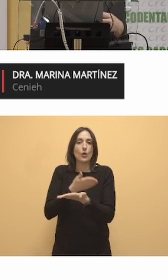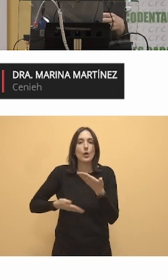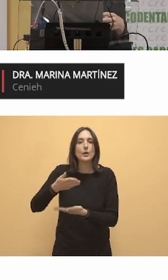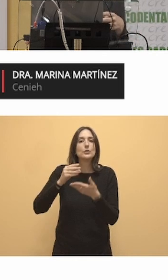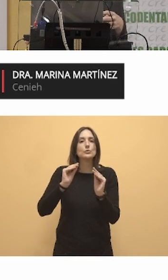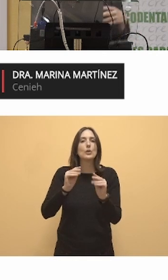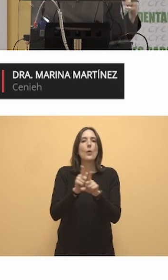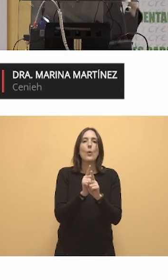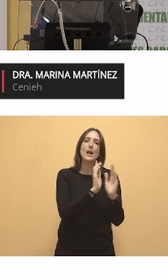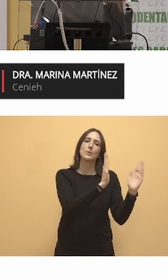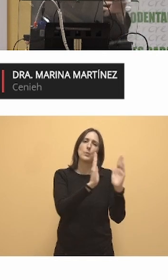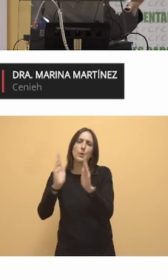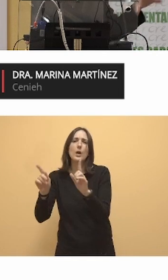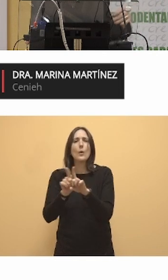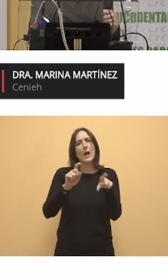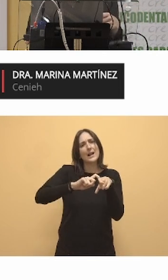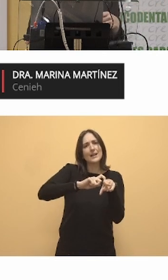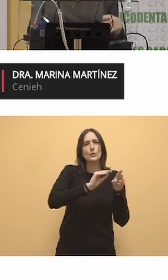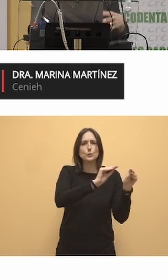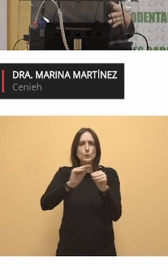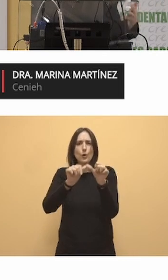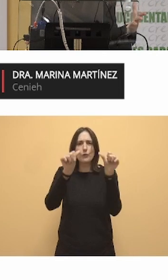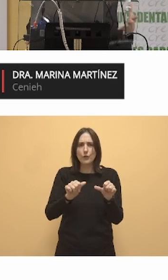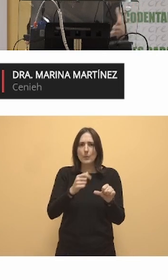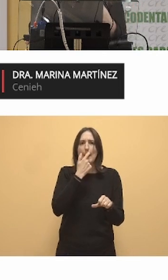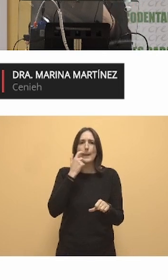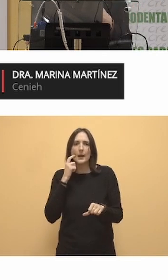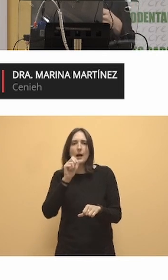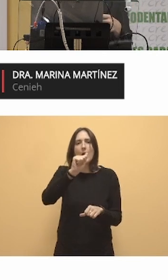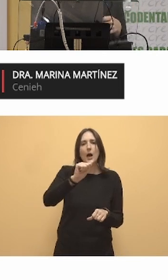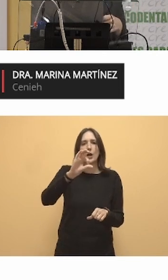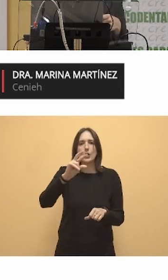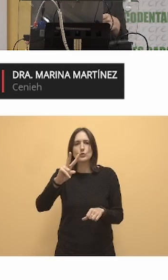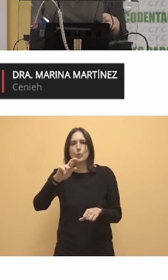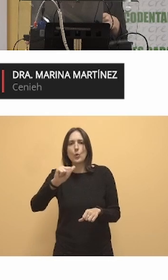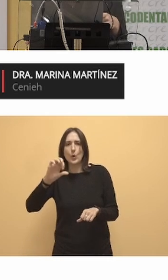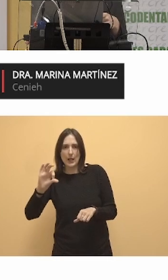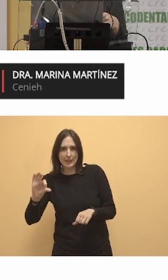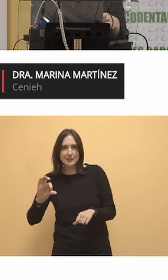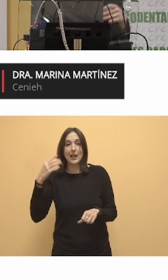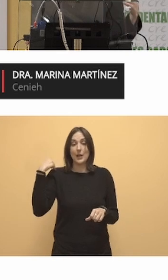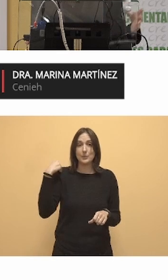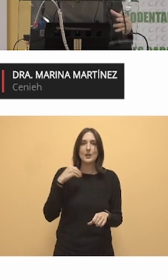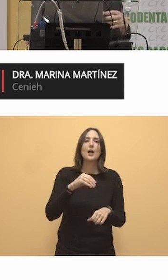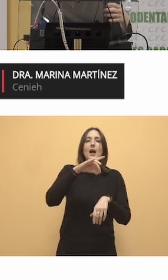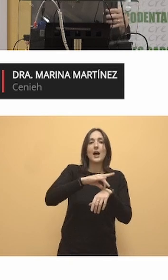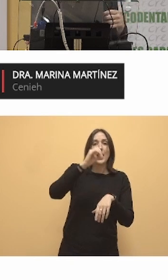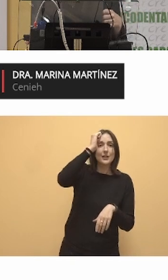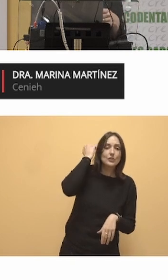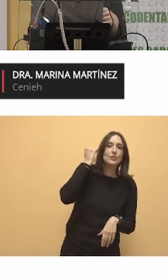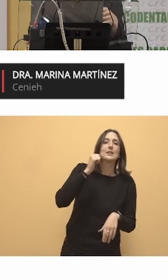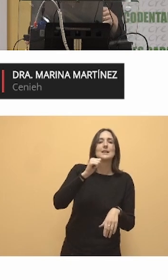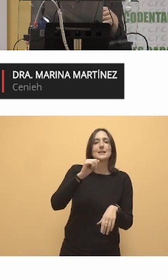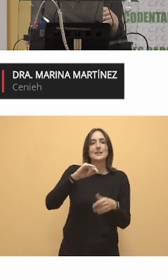clasificación de rasgos morfológicos conocido como ASUDAS, que son las siglas de Anthropological